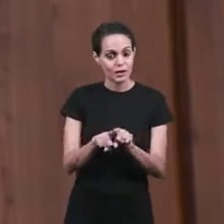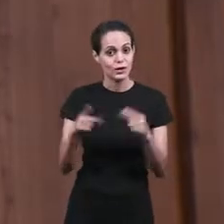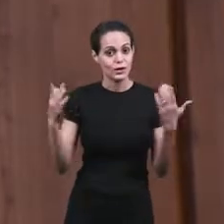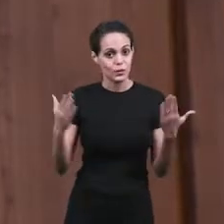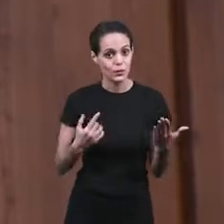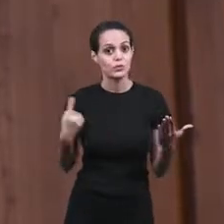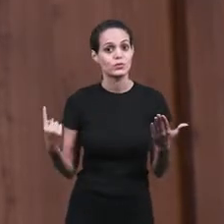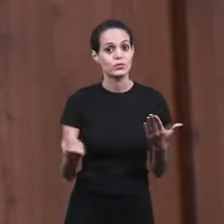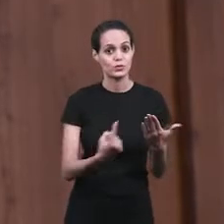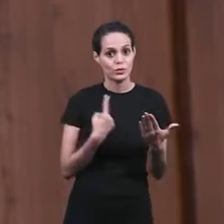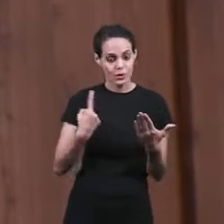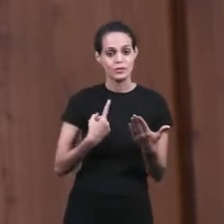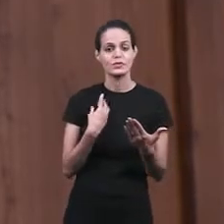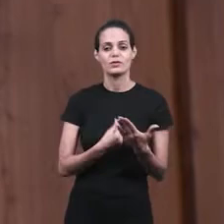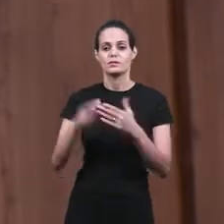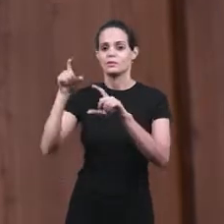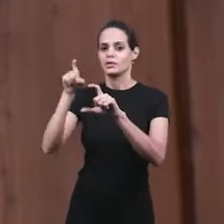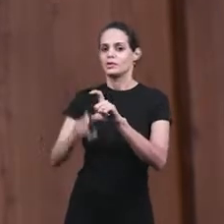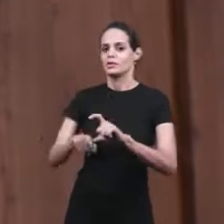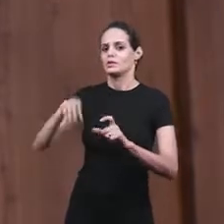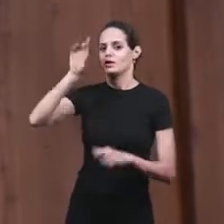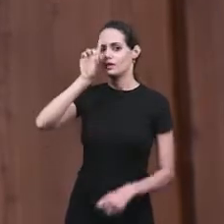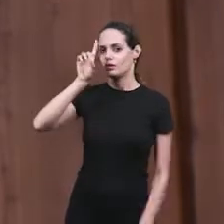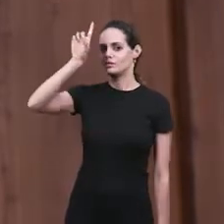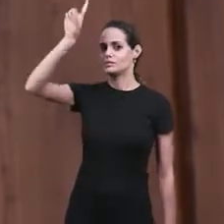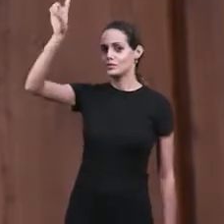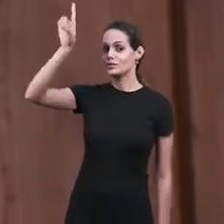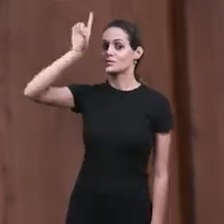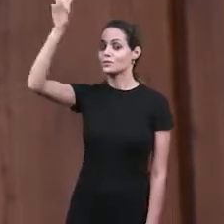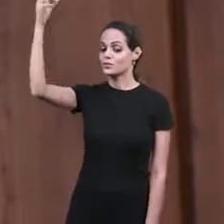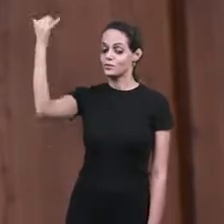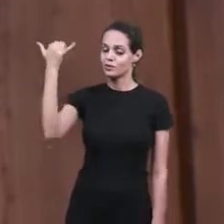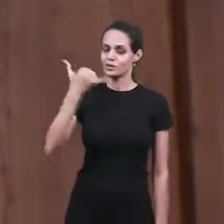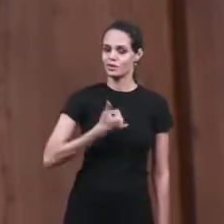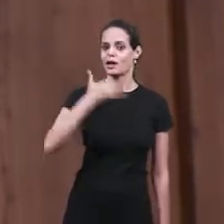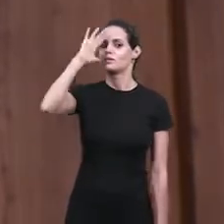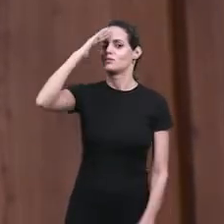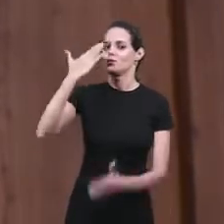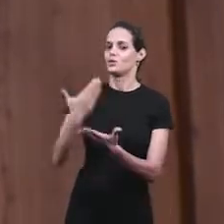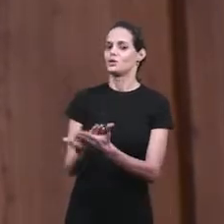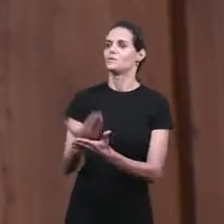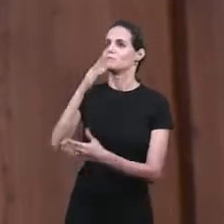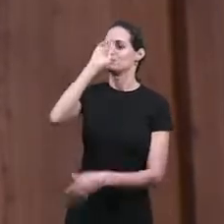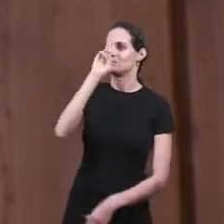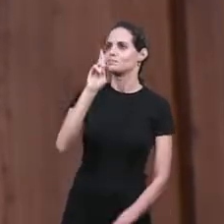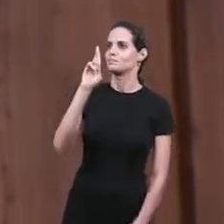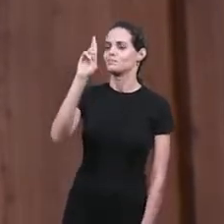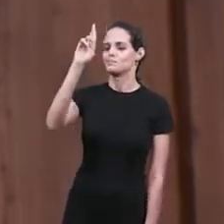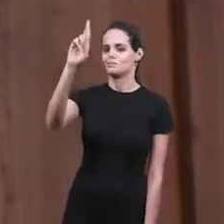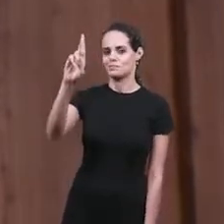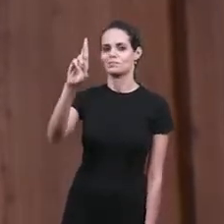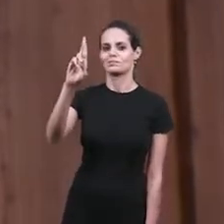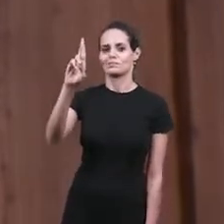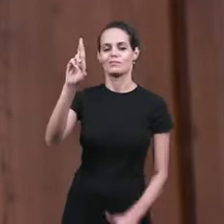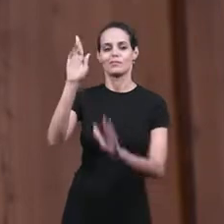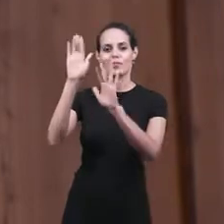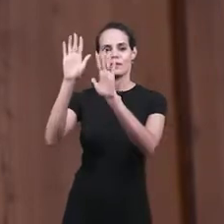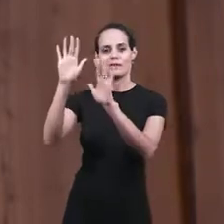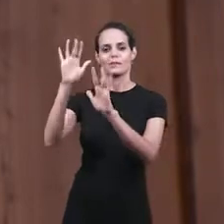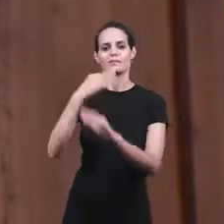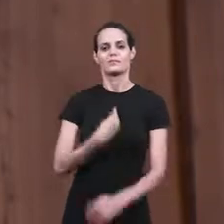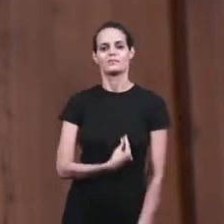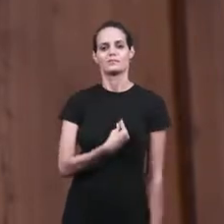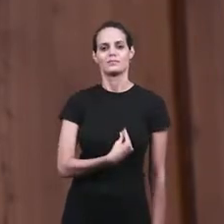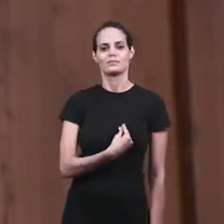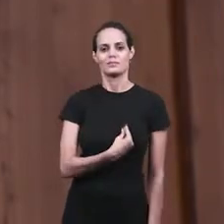Señor, vivimos en la dependencia del Espíritu Santo, oímos la voz de Dios y confiamos que nuestra vida está